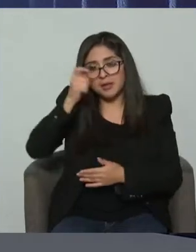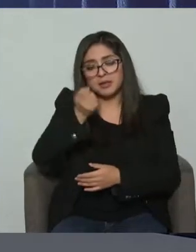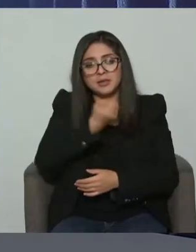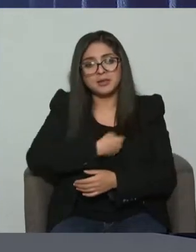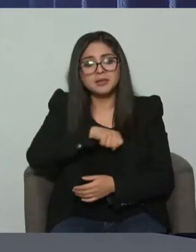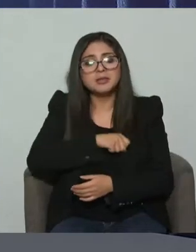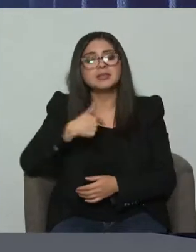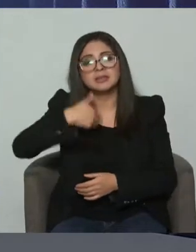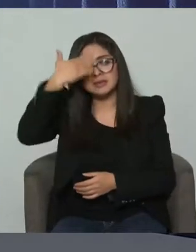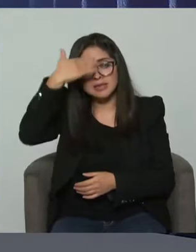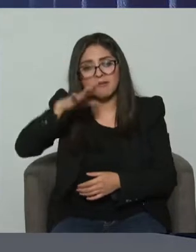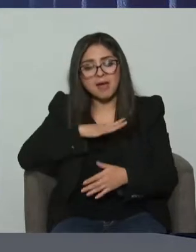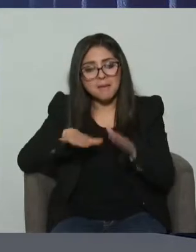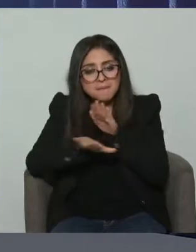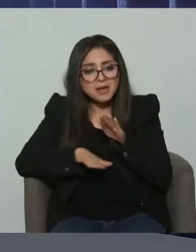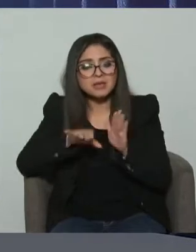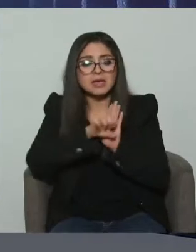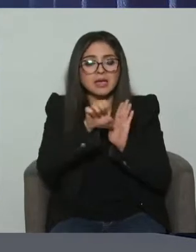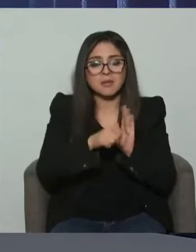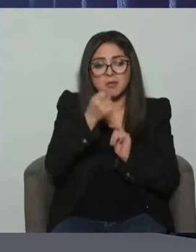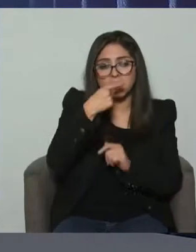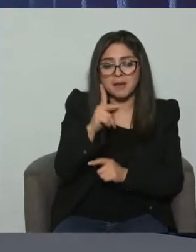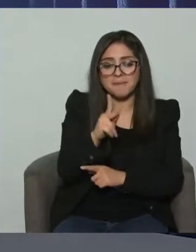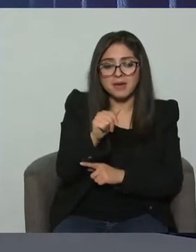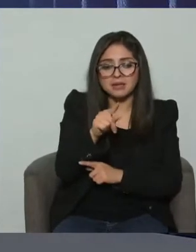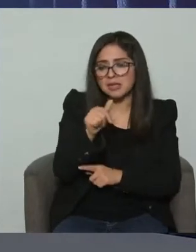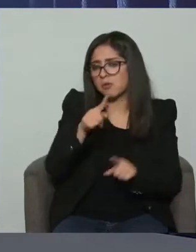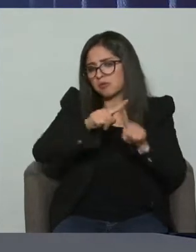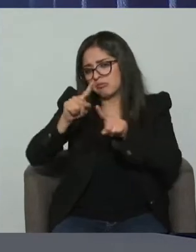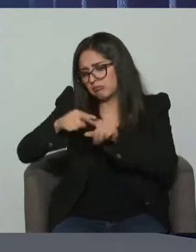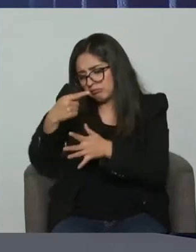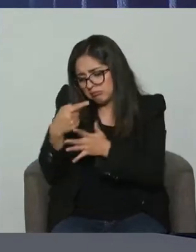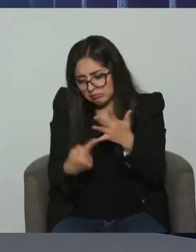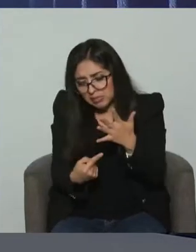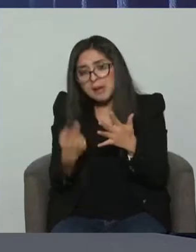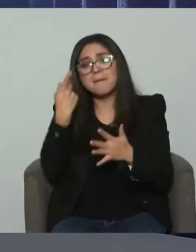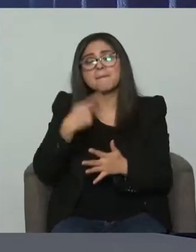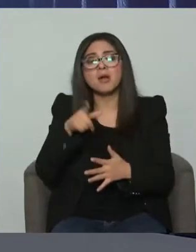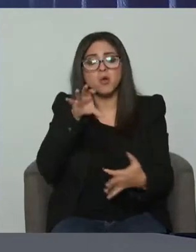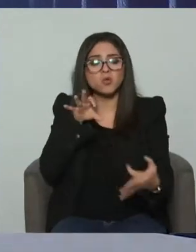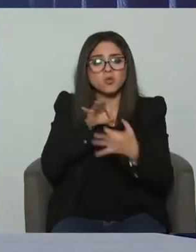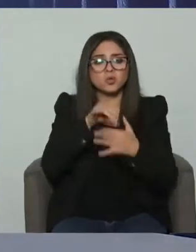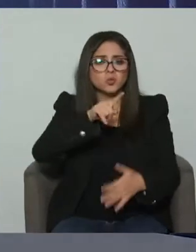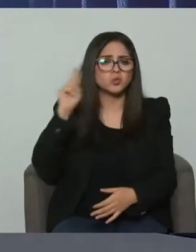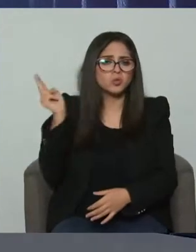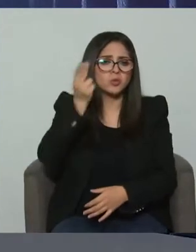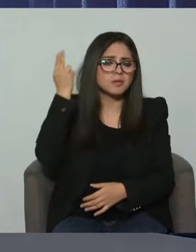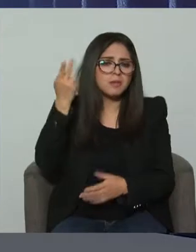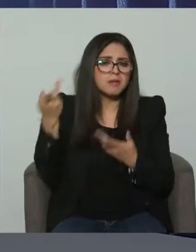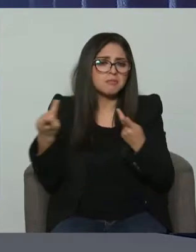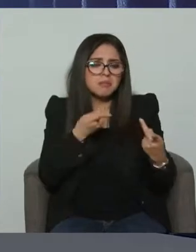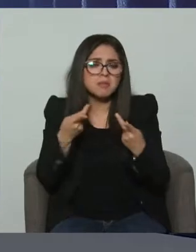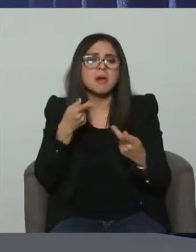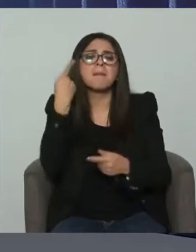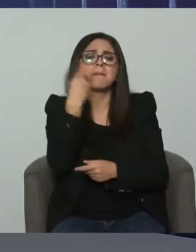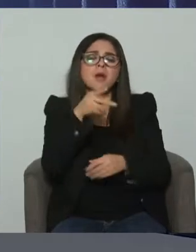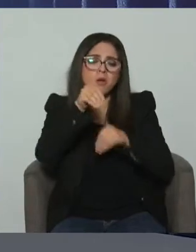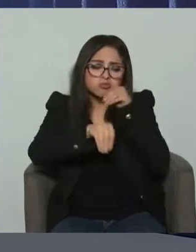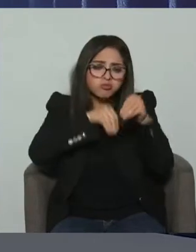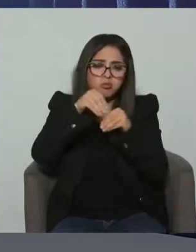lo básico, como es paracetamol y estos medicamentos. En este sentido, a la par de esta universidad, ¿qué otros programas